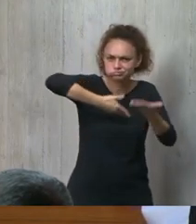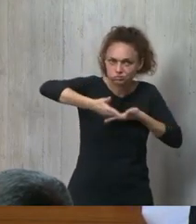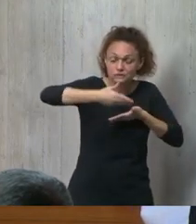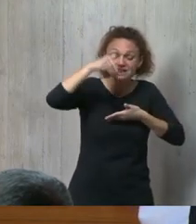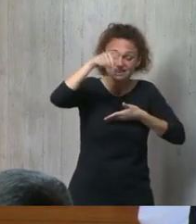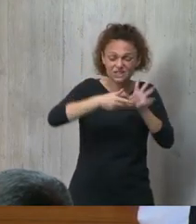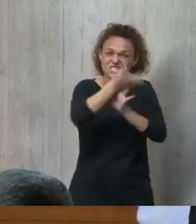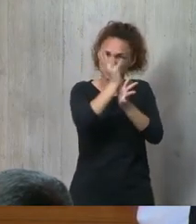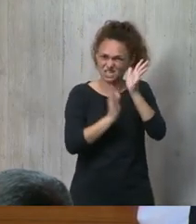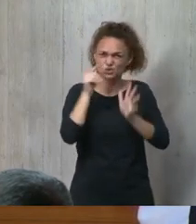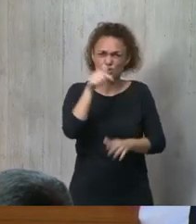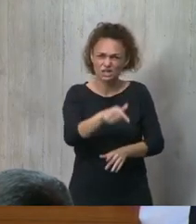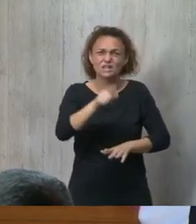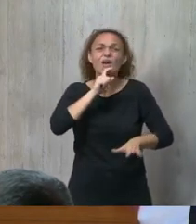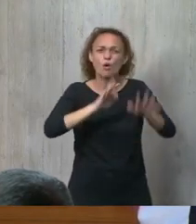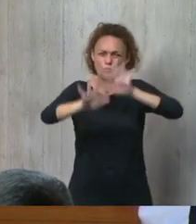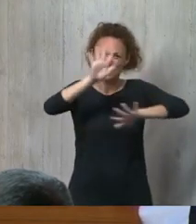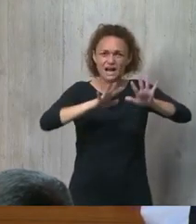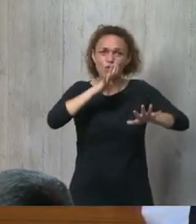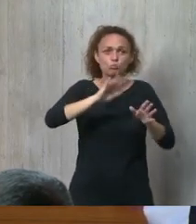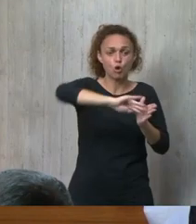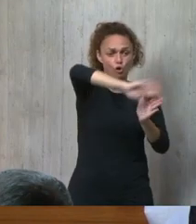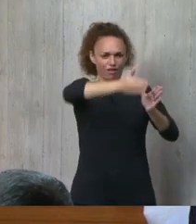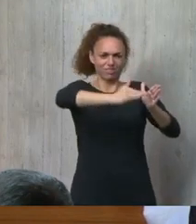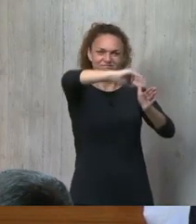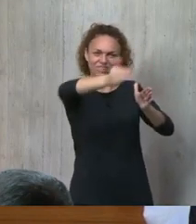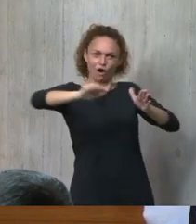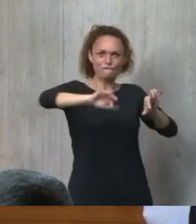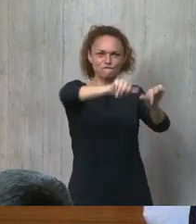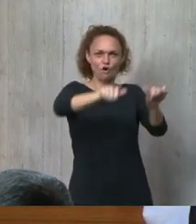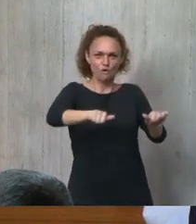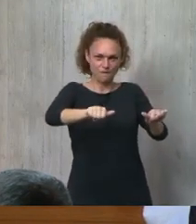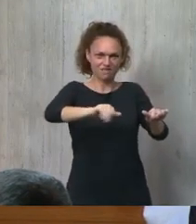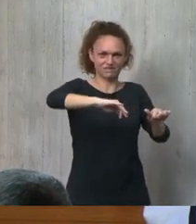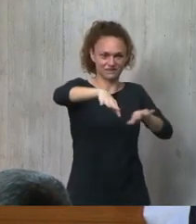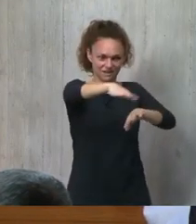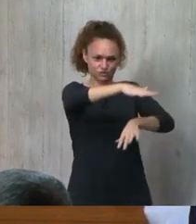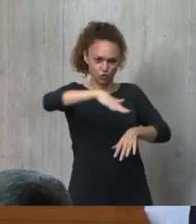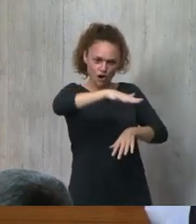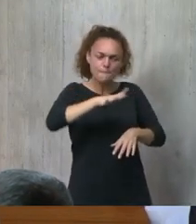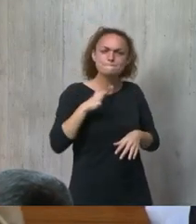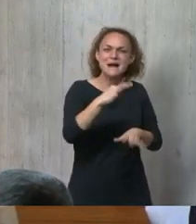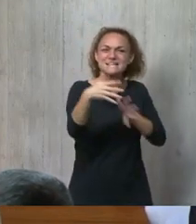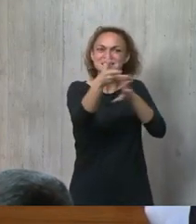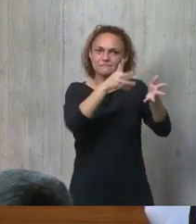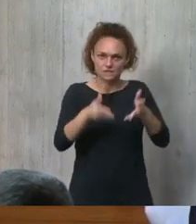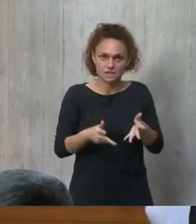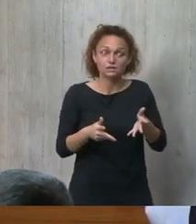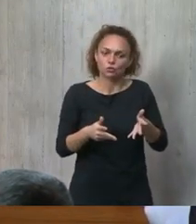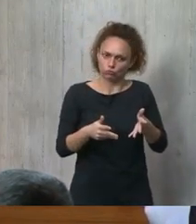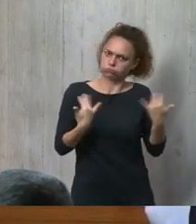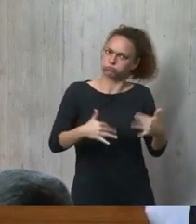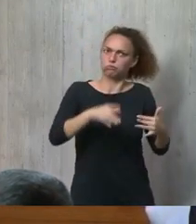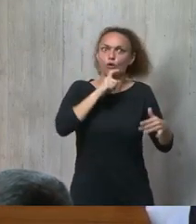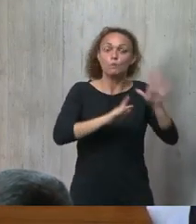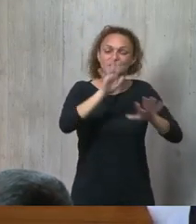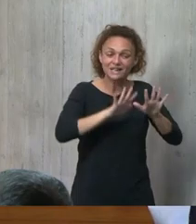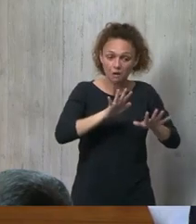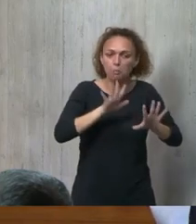como este, por la orografía y por el viento, ha podido estar en la situación en la que está precisamente por esa